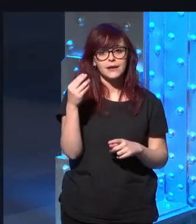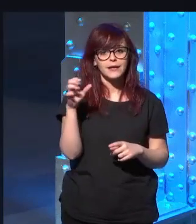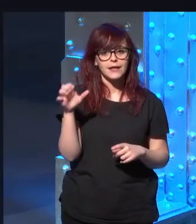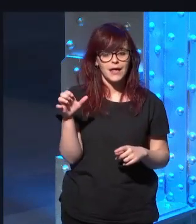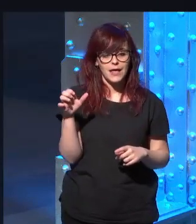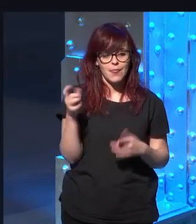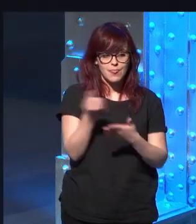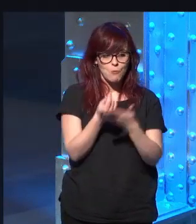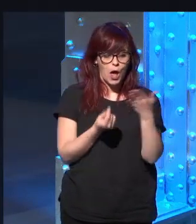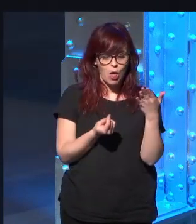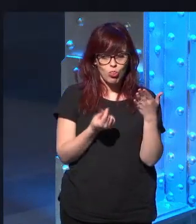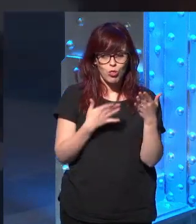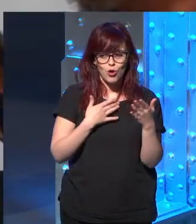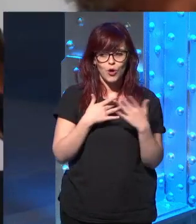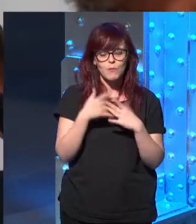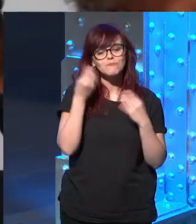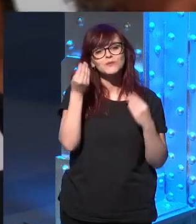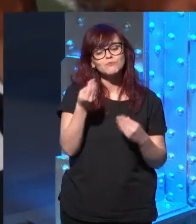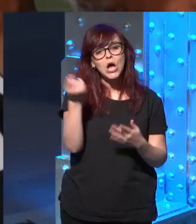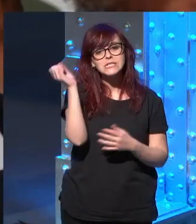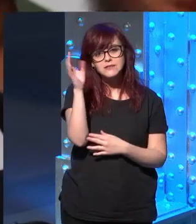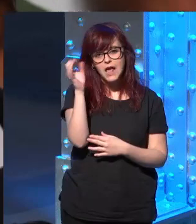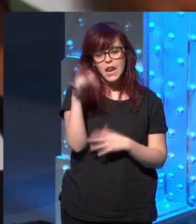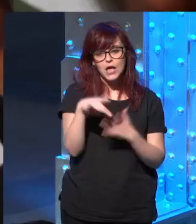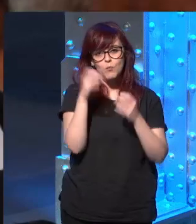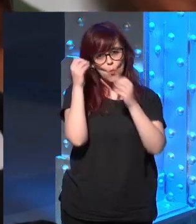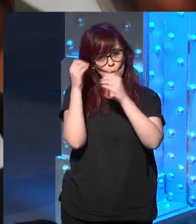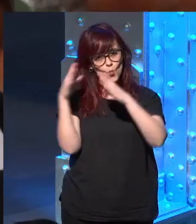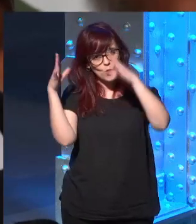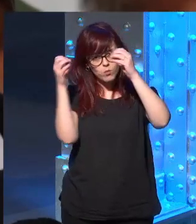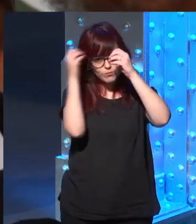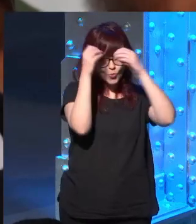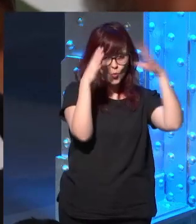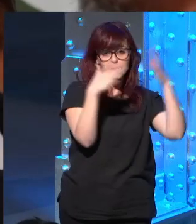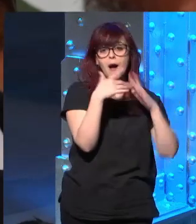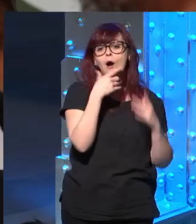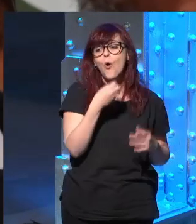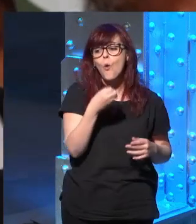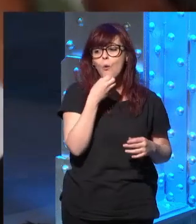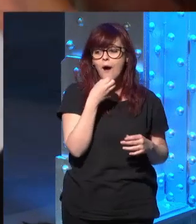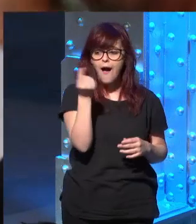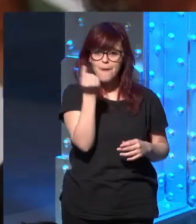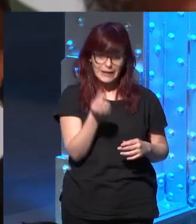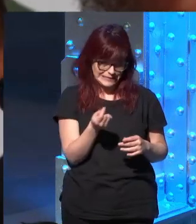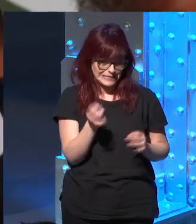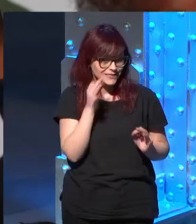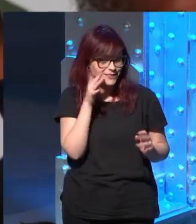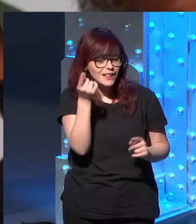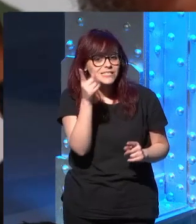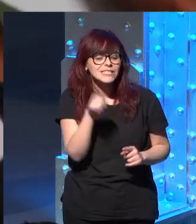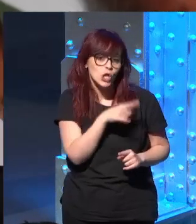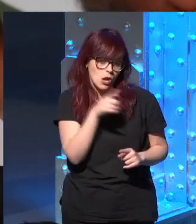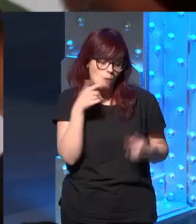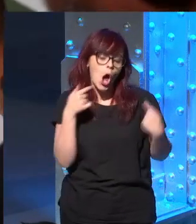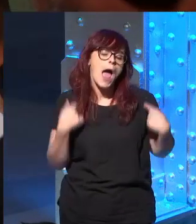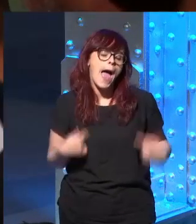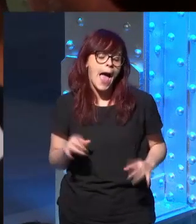dibujando durante toda la charla, nos está sacando guapas, ¿no, Enrique? ¿No? Sí. Bueno, lo que